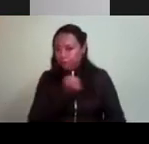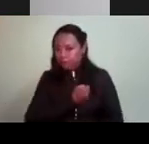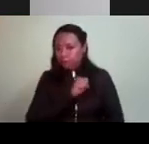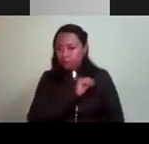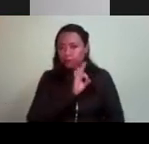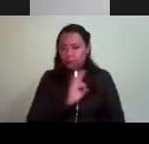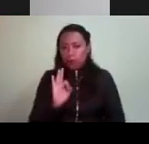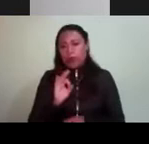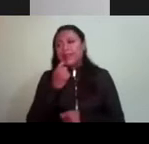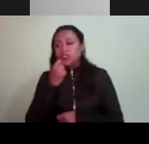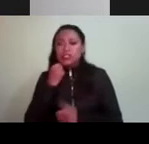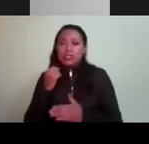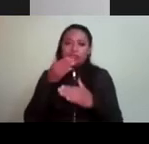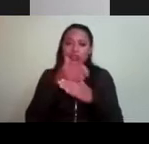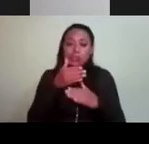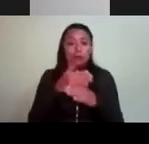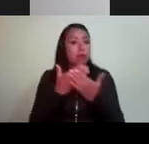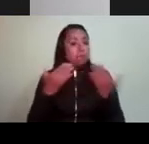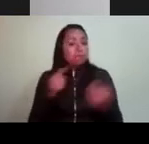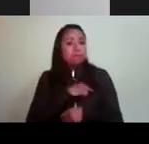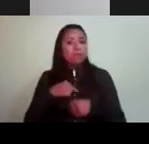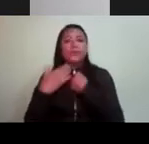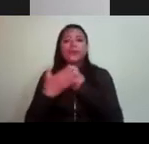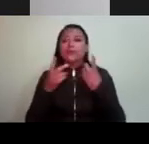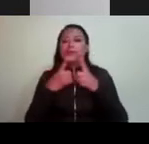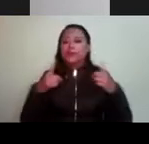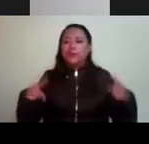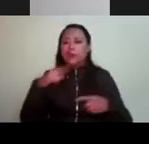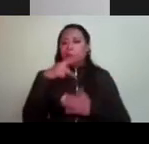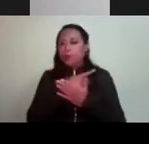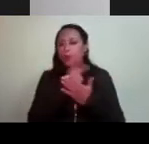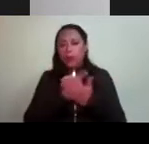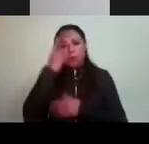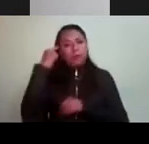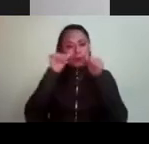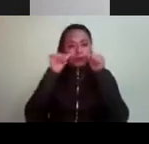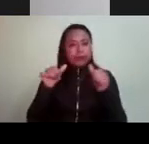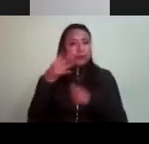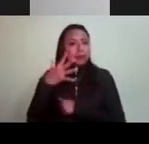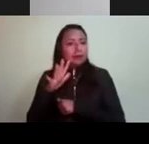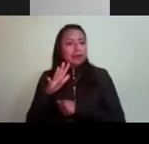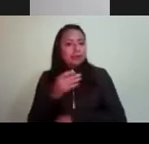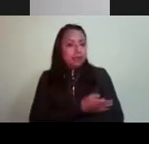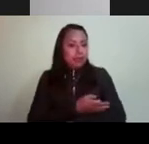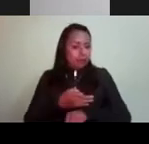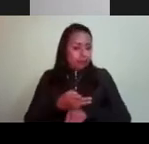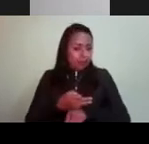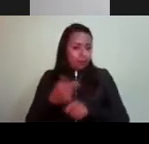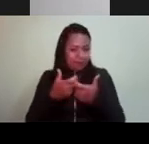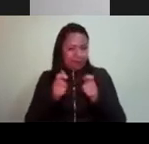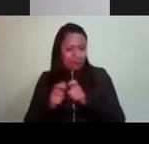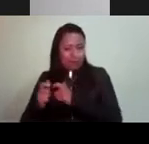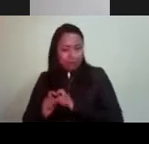importante decirles que vamos a desarrollar un programa para atender a 10,000 familias que no tienen